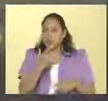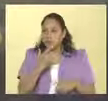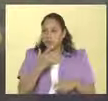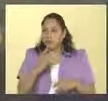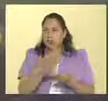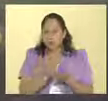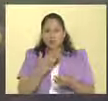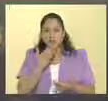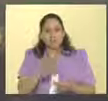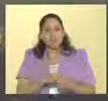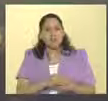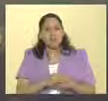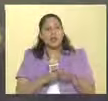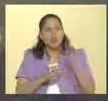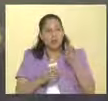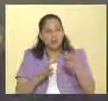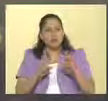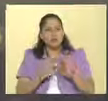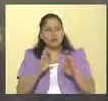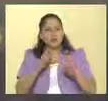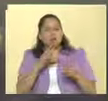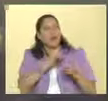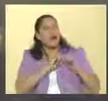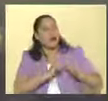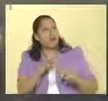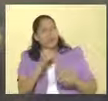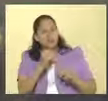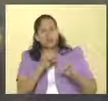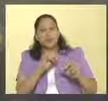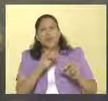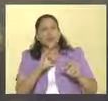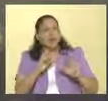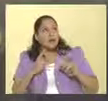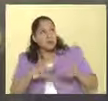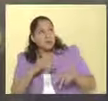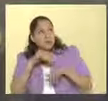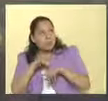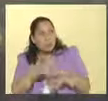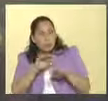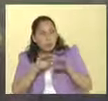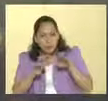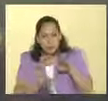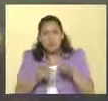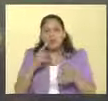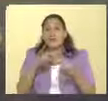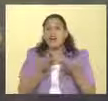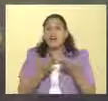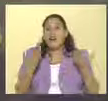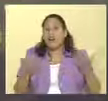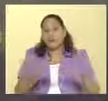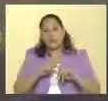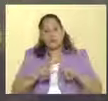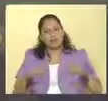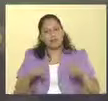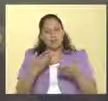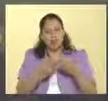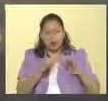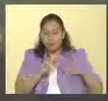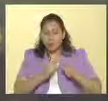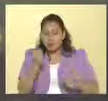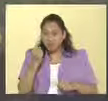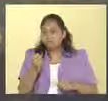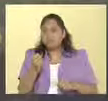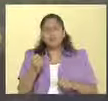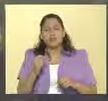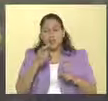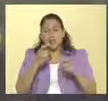especie de consenso pasivo con el autoritarismo de aquellos años. Por desgracia, digo yo, el proceso democratizador no ha sido acompañado